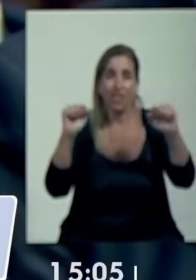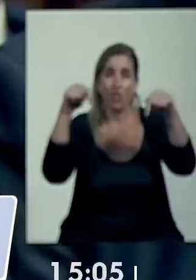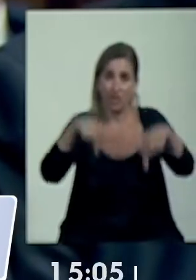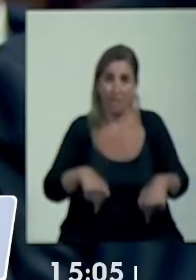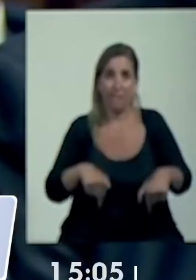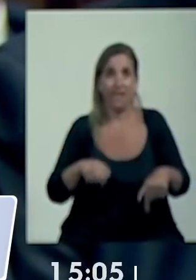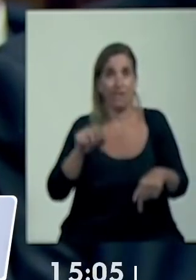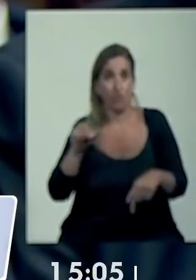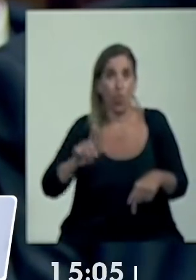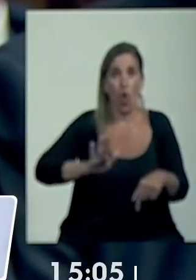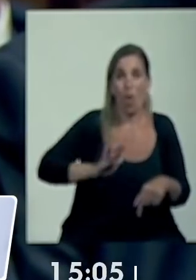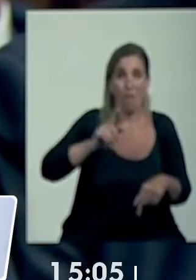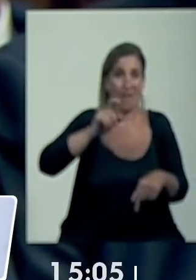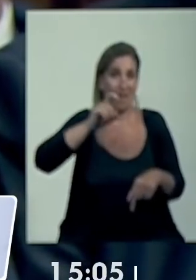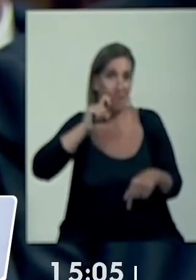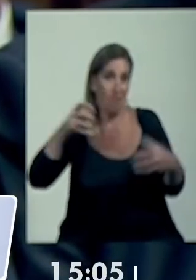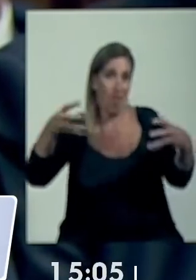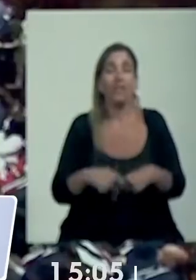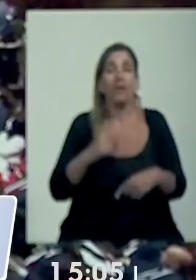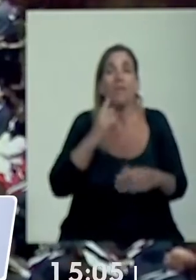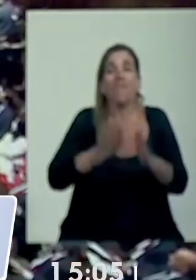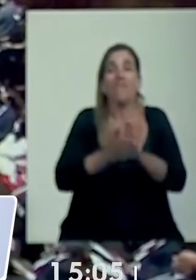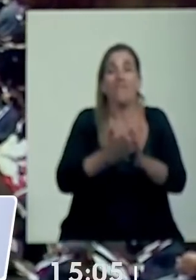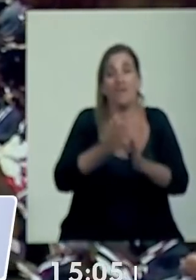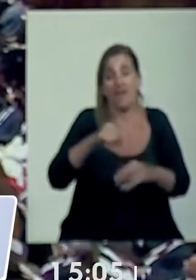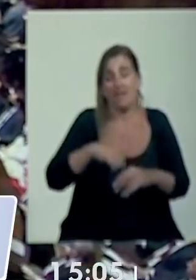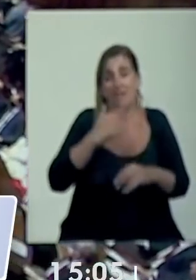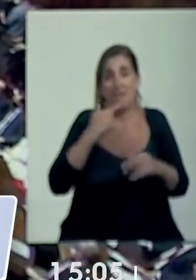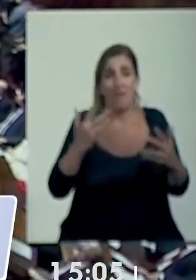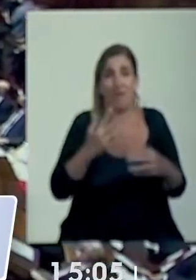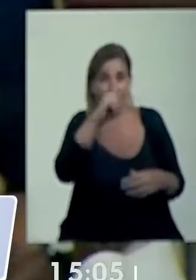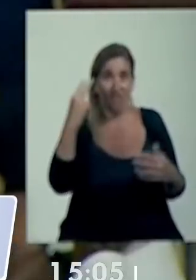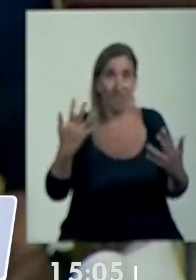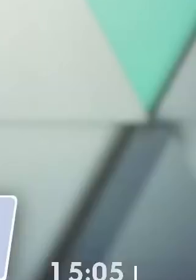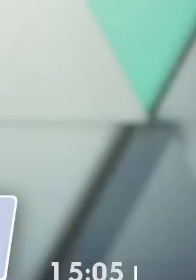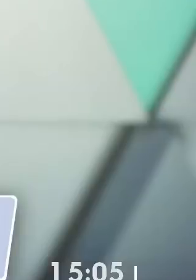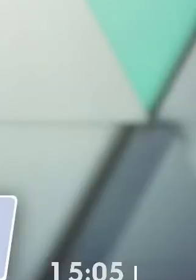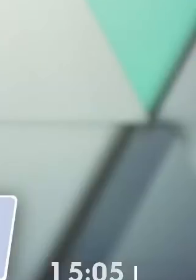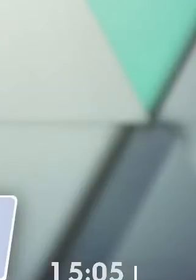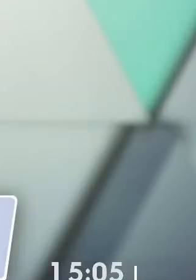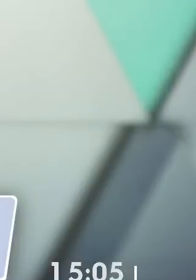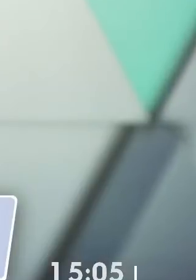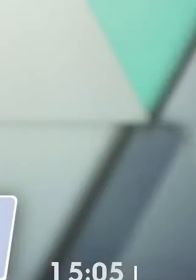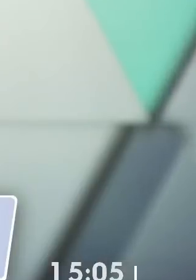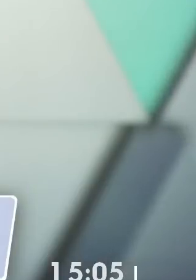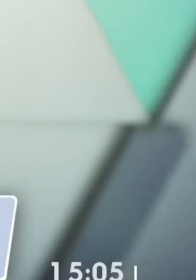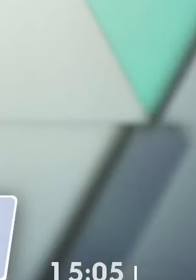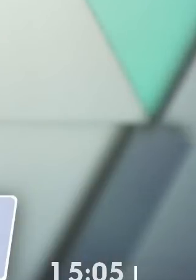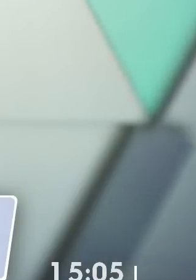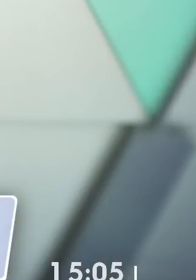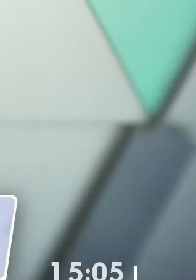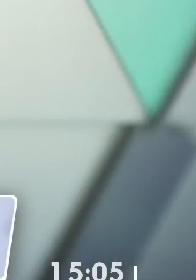presidencia me siento en mi banca y allí voy a discutir sí perfecto y sobre justamente